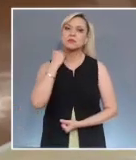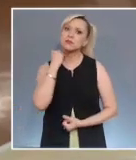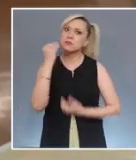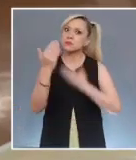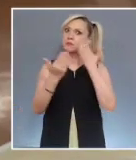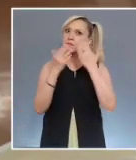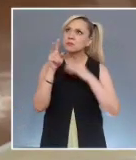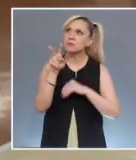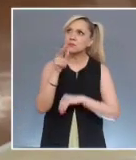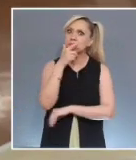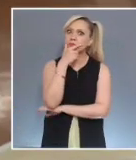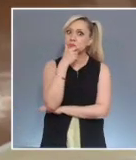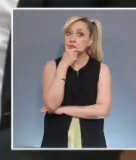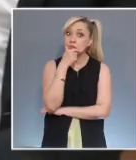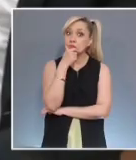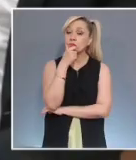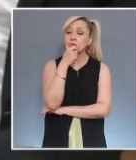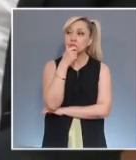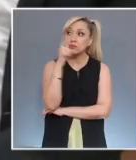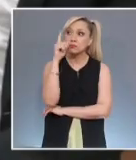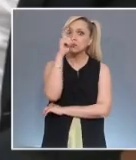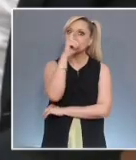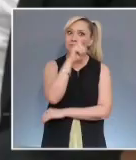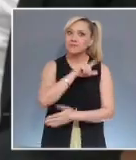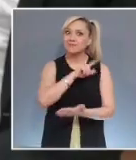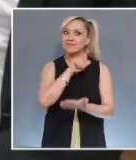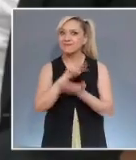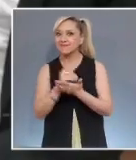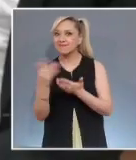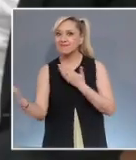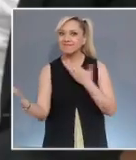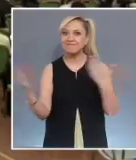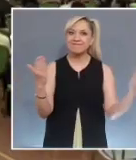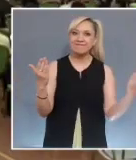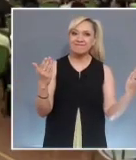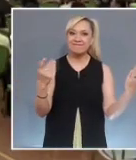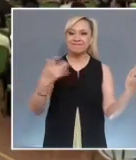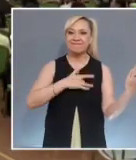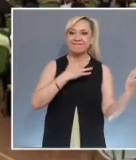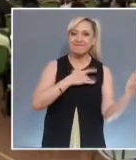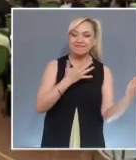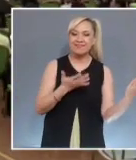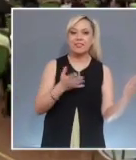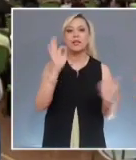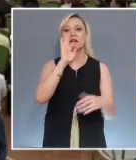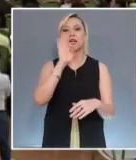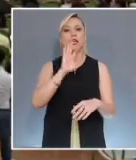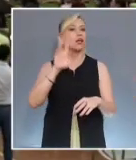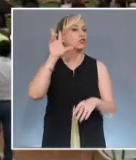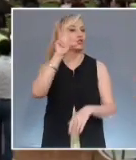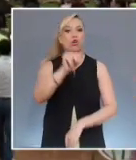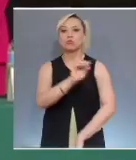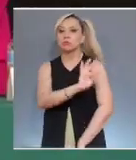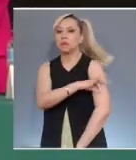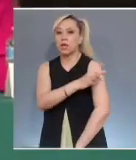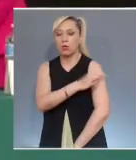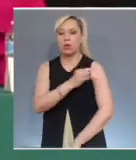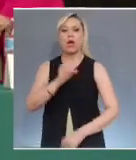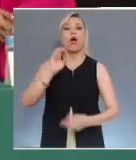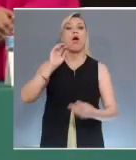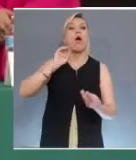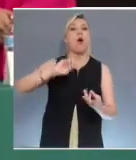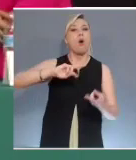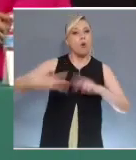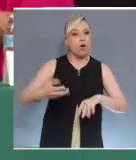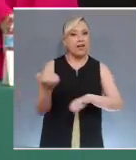objeción de conciencia en el ámbito médico son negativas a aplicar vacunas o negarse a realizar transfusiones sanguíneas poder